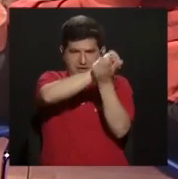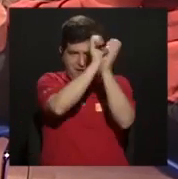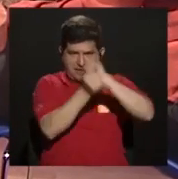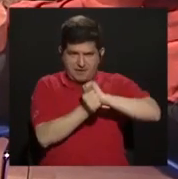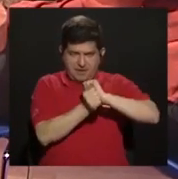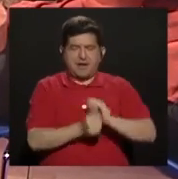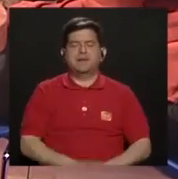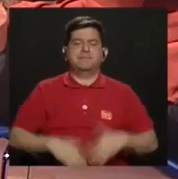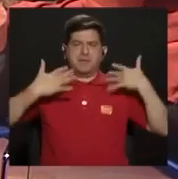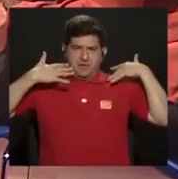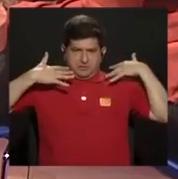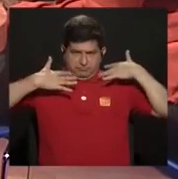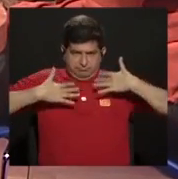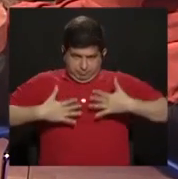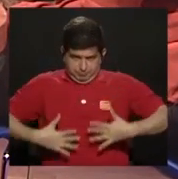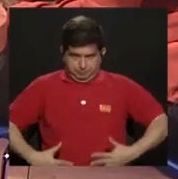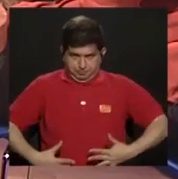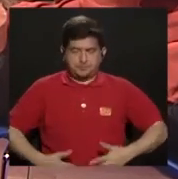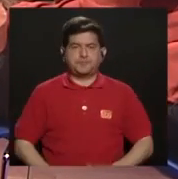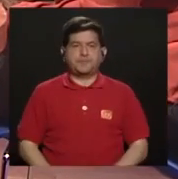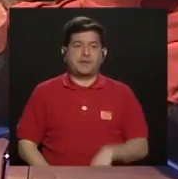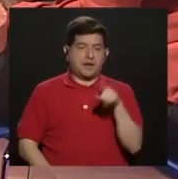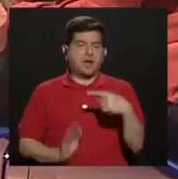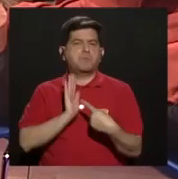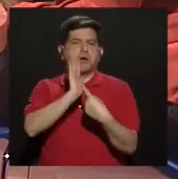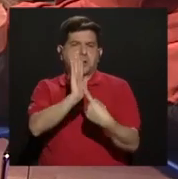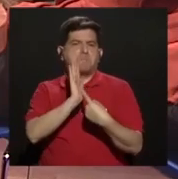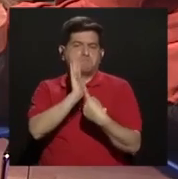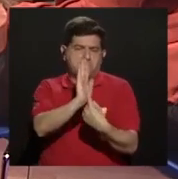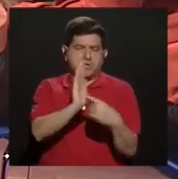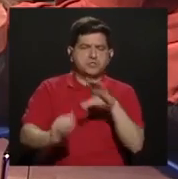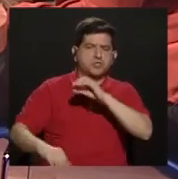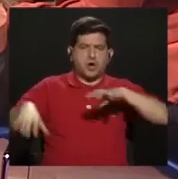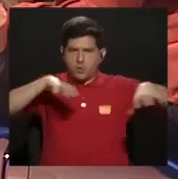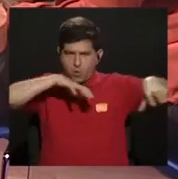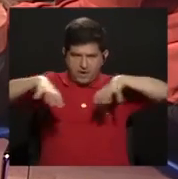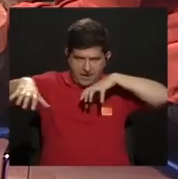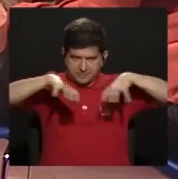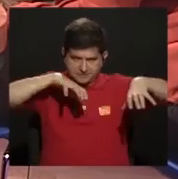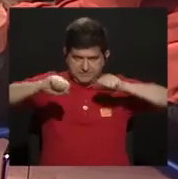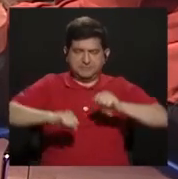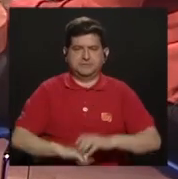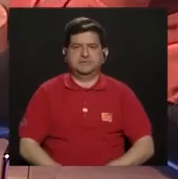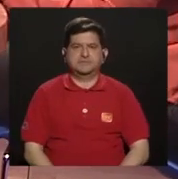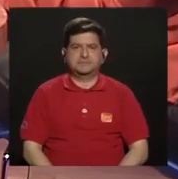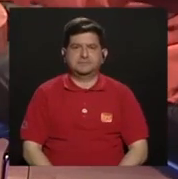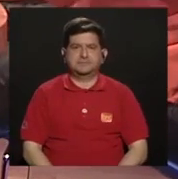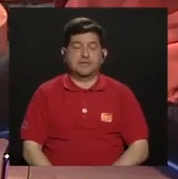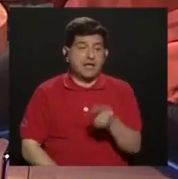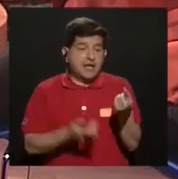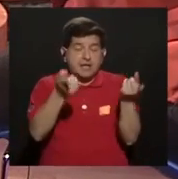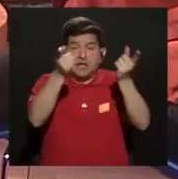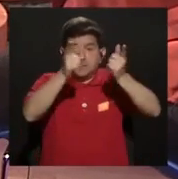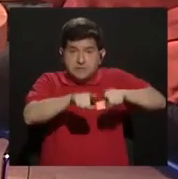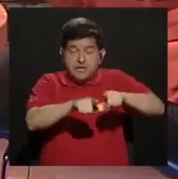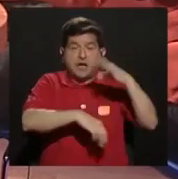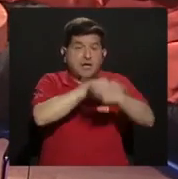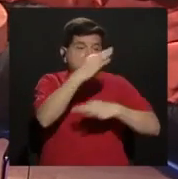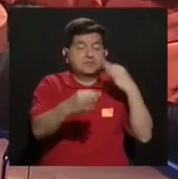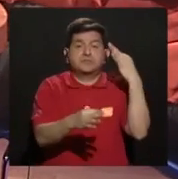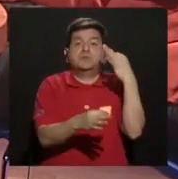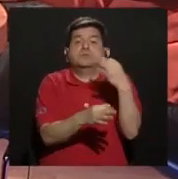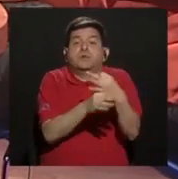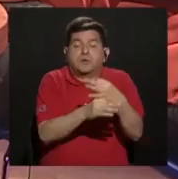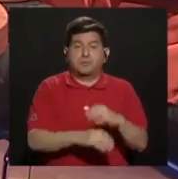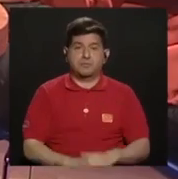la persona que se transforma para hacer un show, para hacer una actividad, lo que sea como tipo